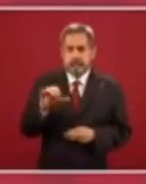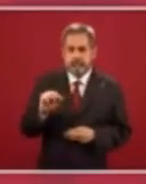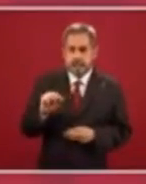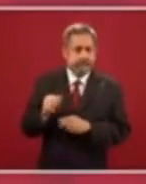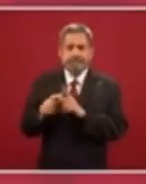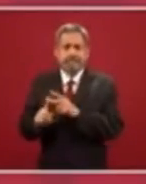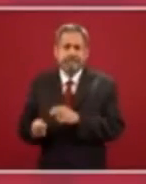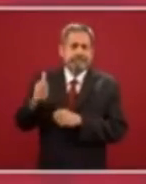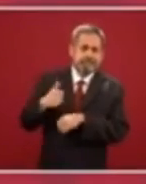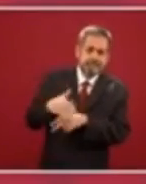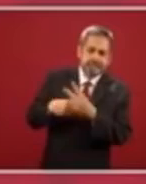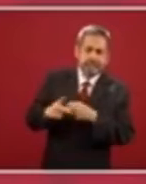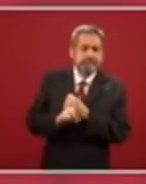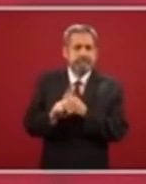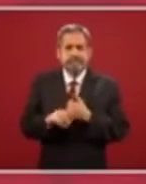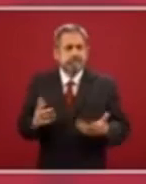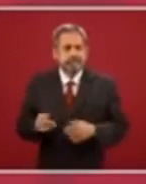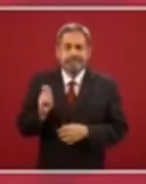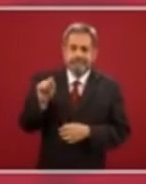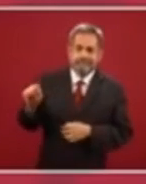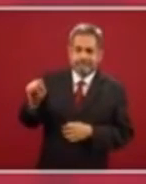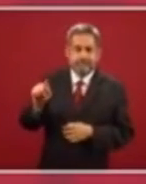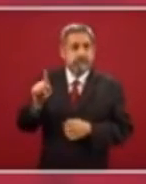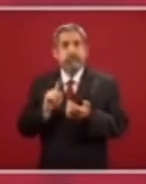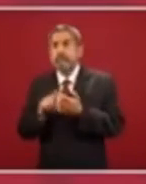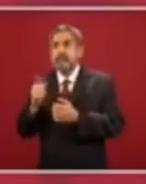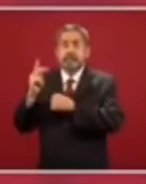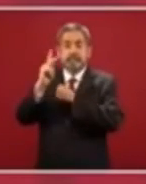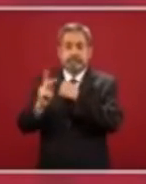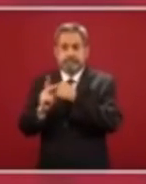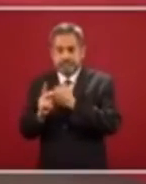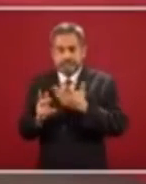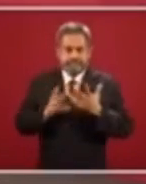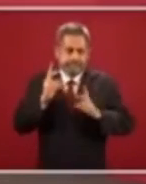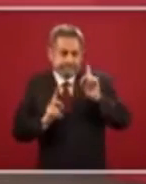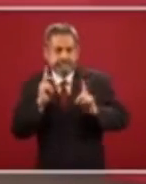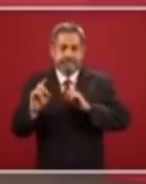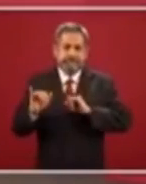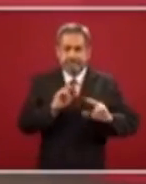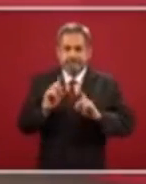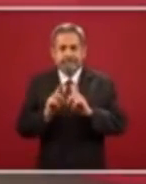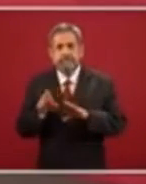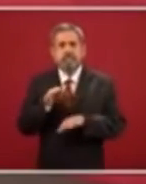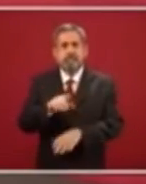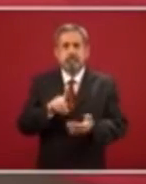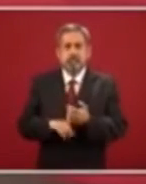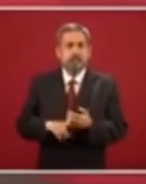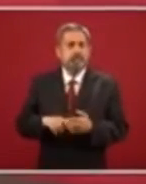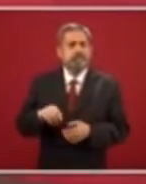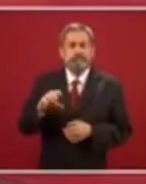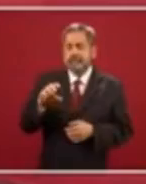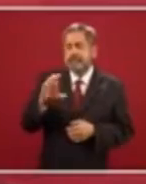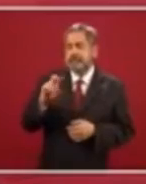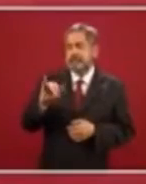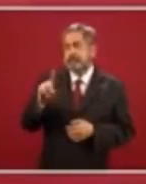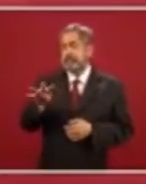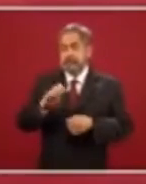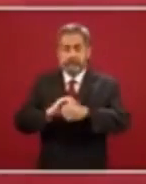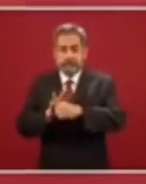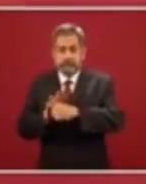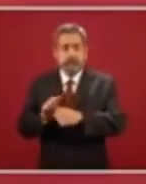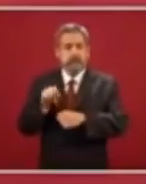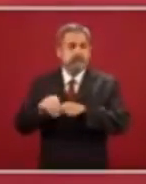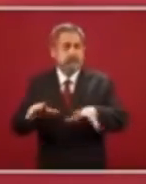derivada básicamente de los demores fundados e infundados acerca del coronavirus y de las